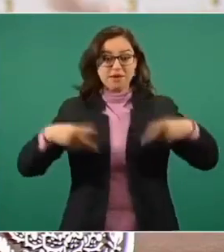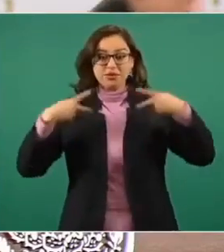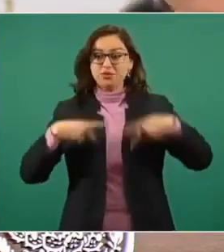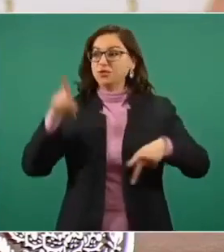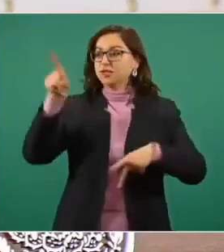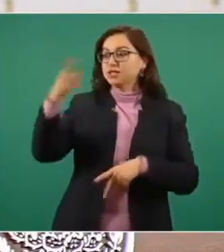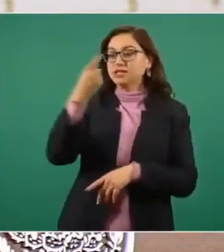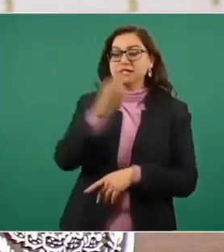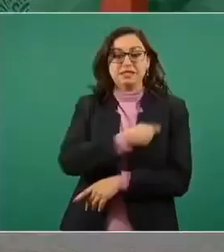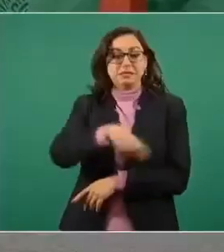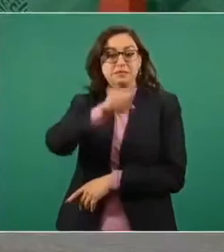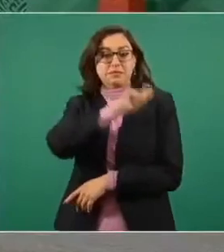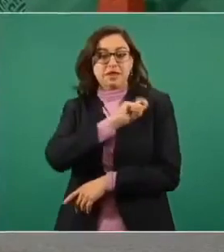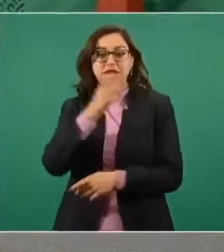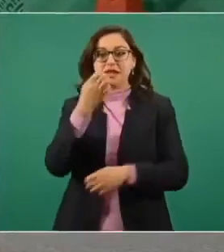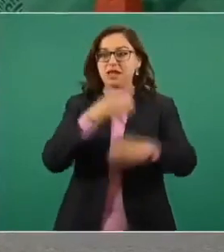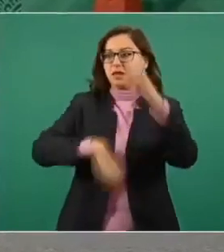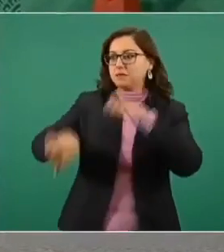porque